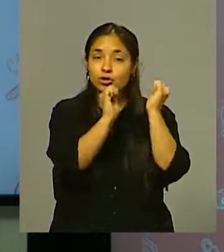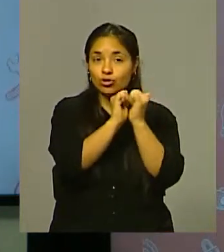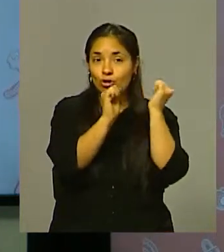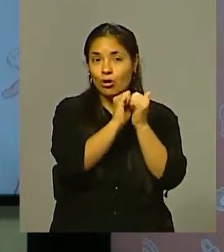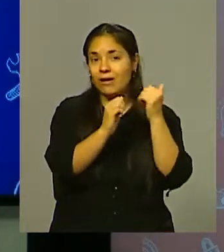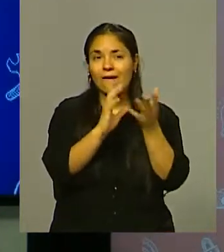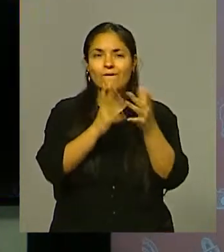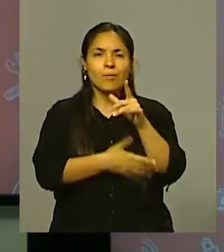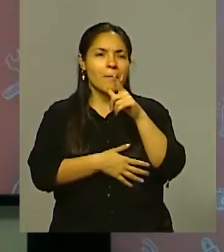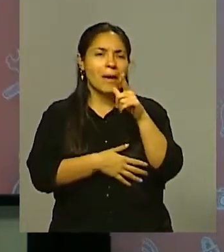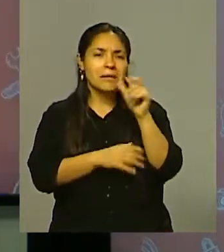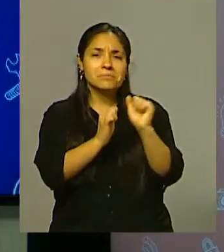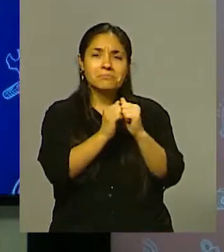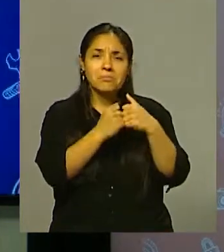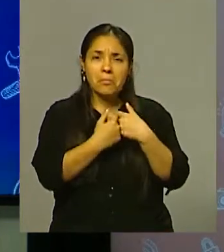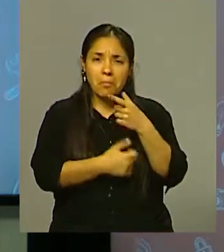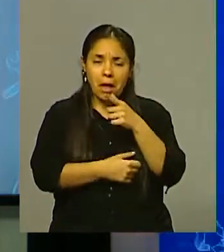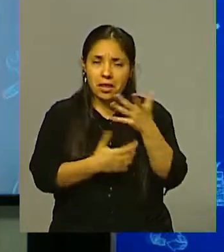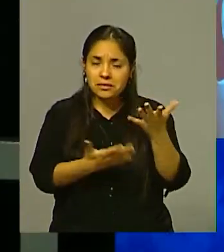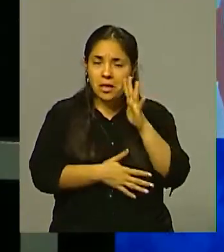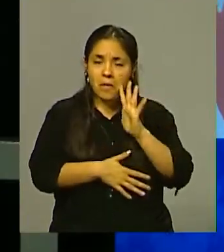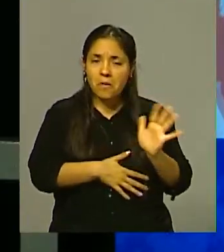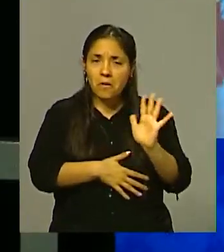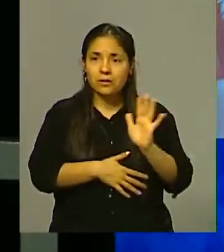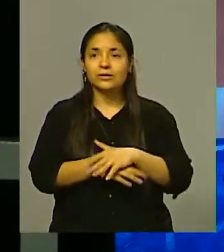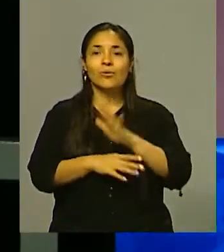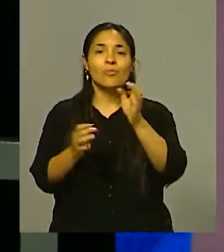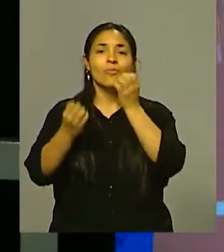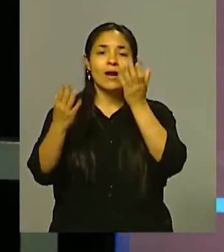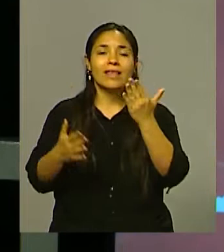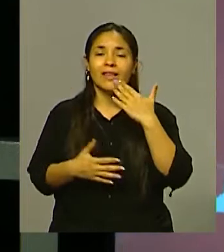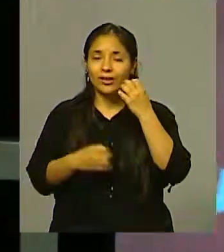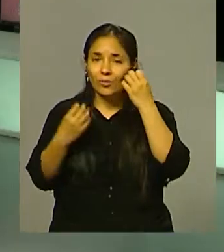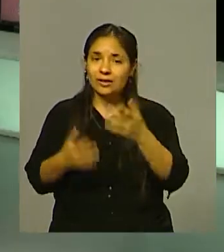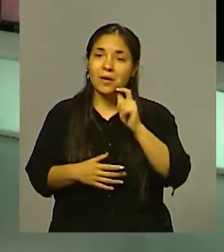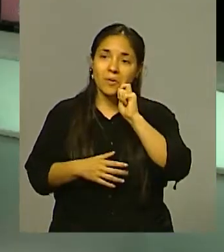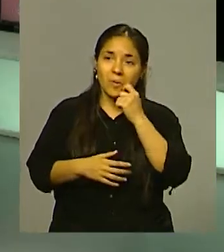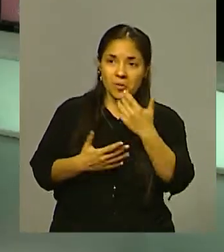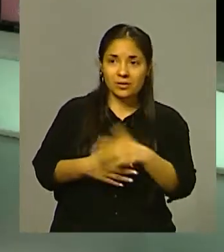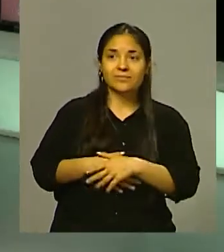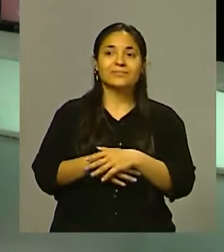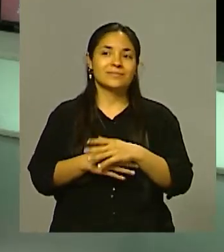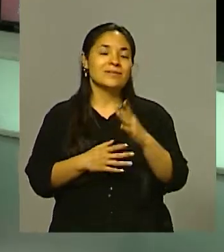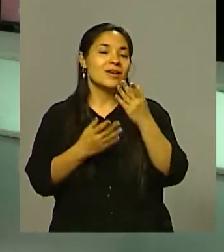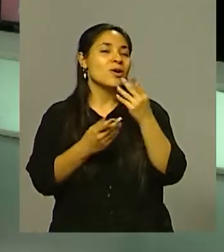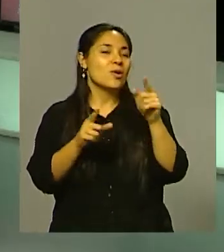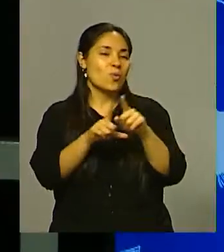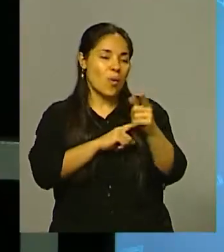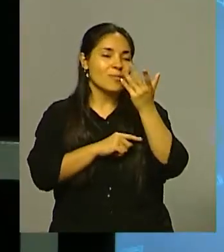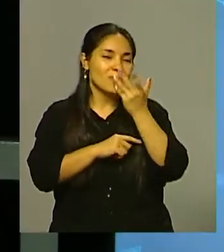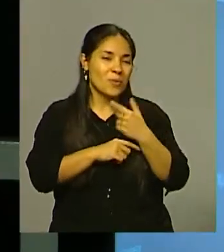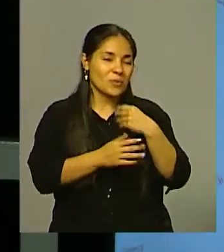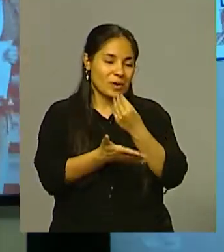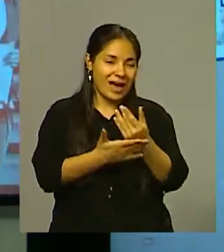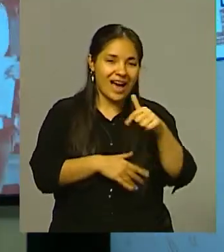anónimas. Guillem, ¿qué tal? Buenas tardes, ¿cómo le va? Buenas tardes, bien. Un placer bien, poder sí. hablar con usted. Un placer igualmente. Bueno, cuéntenos